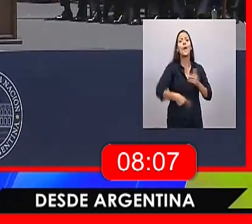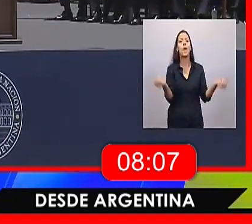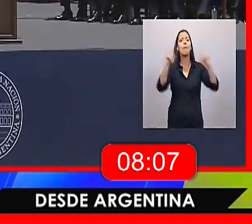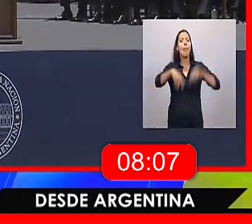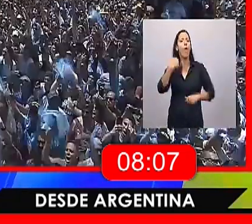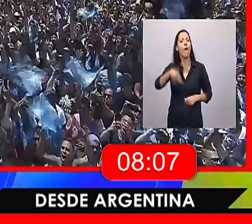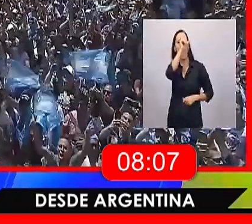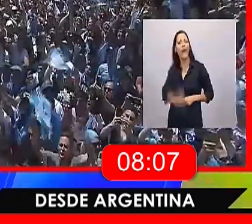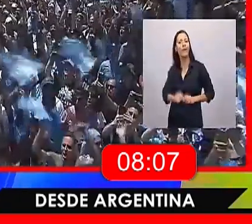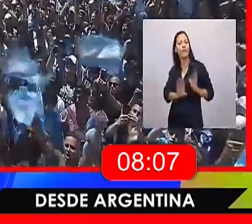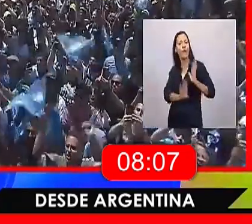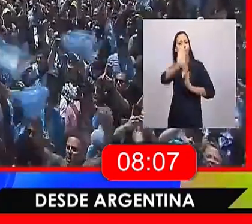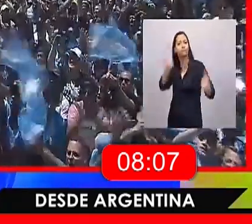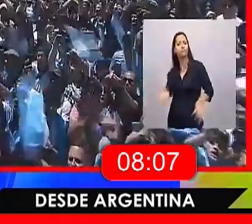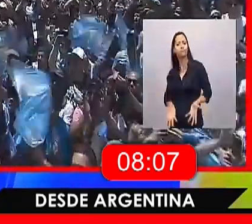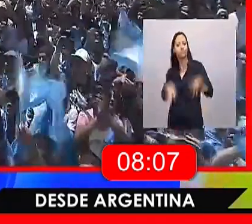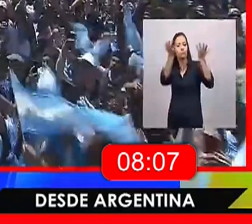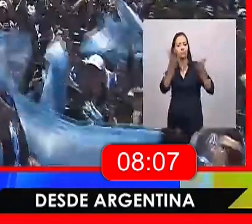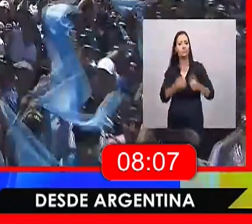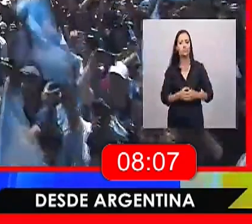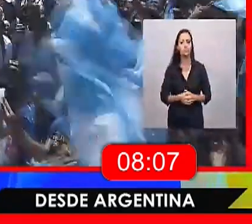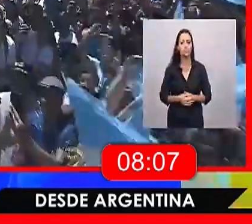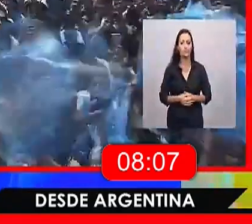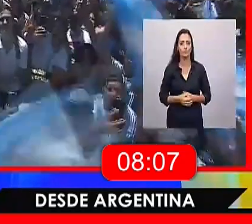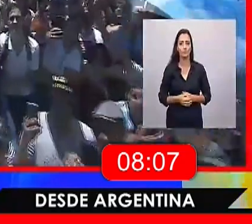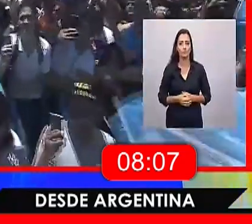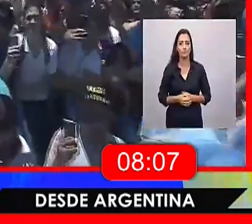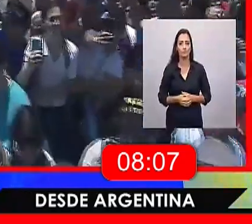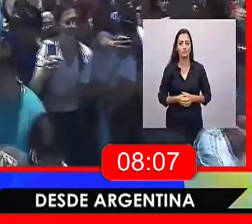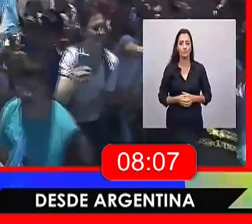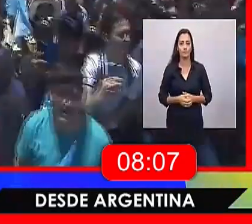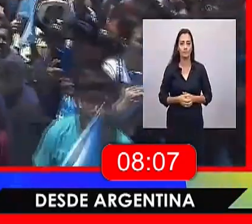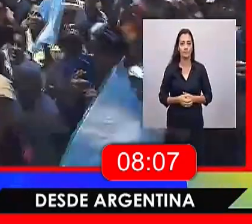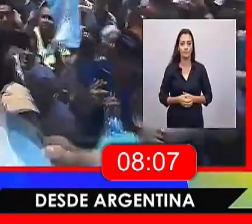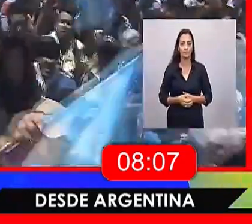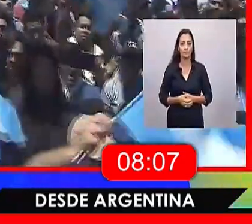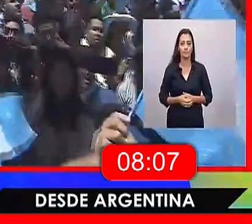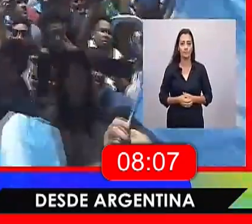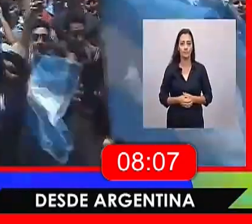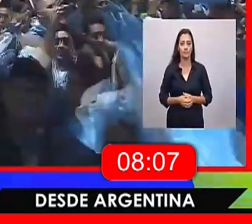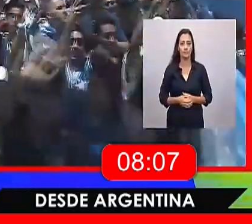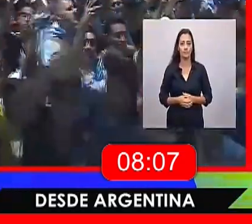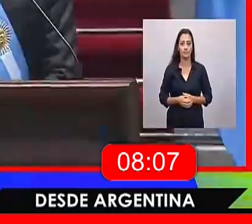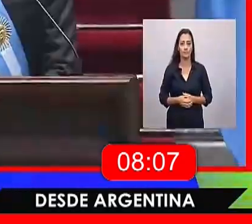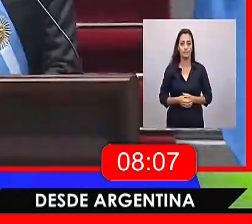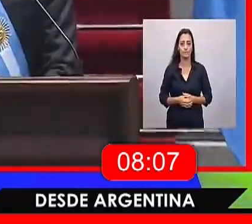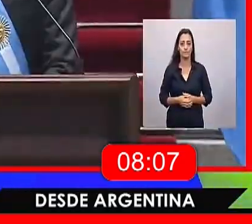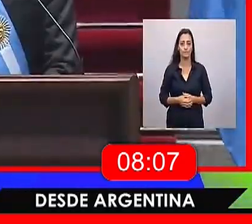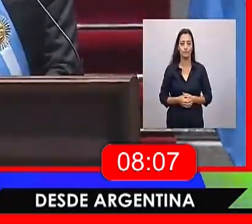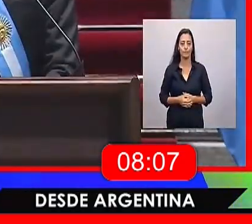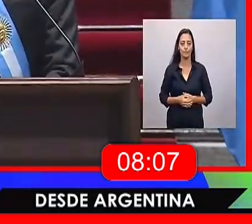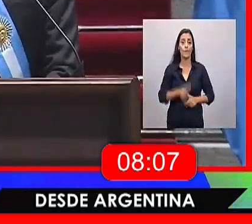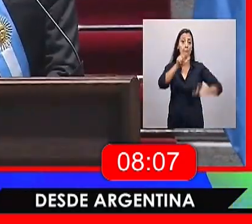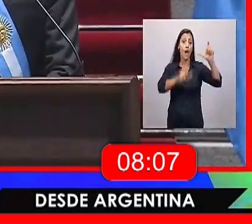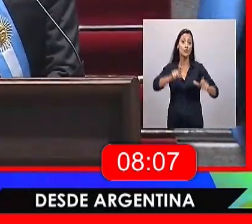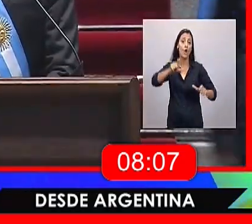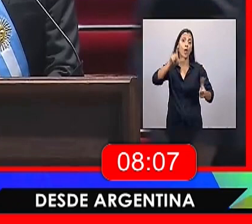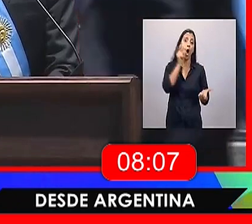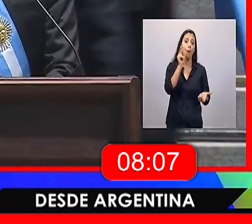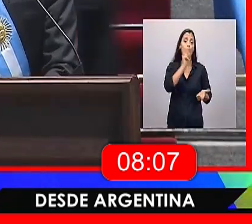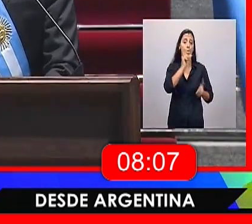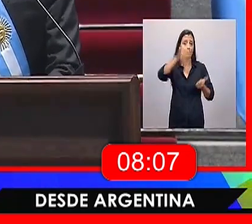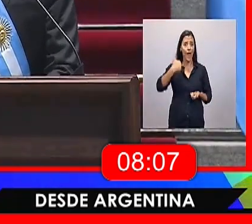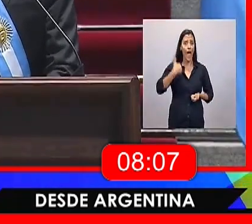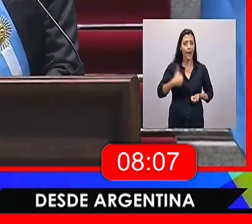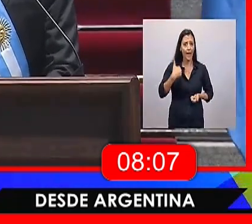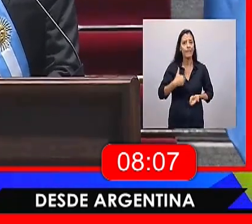mucho tiempo y que también va a llevar mucho tiempo poder solucionarla. En sintonía con lo que viene marcando